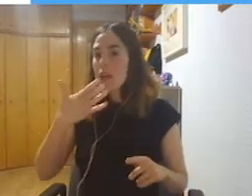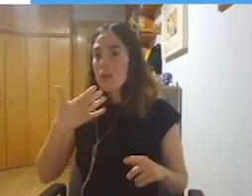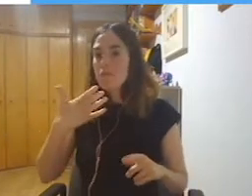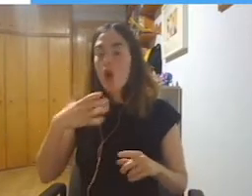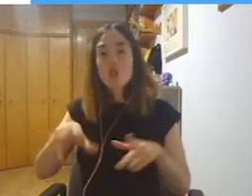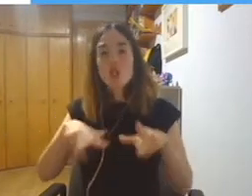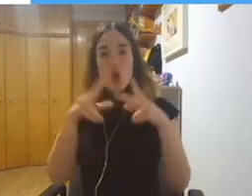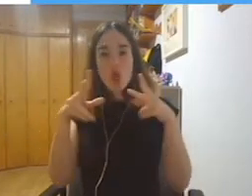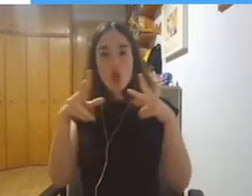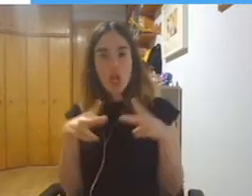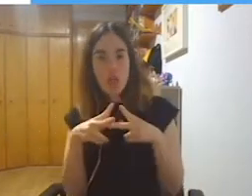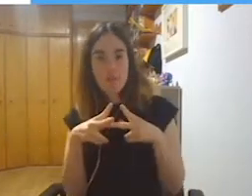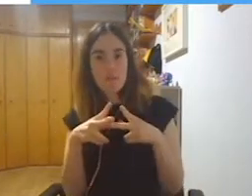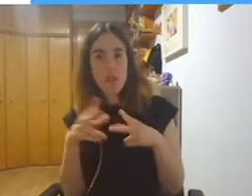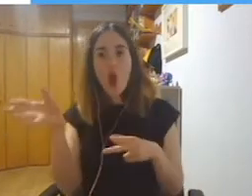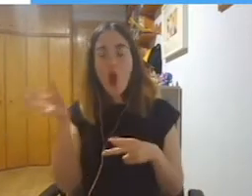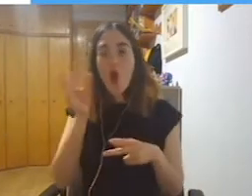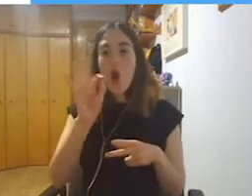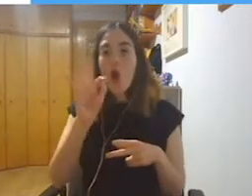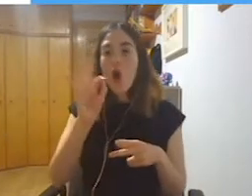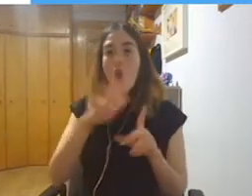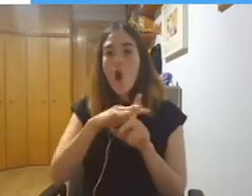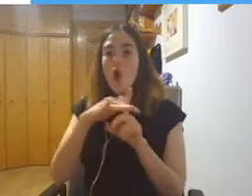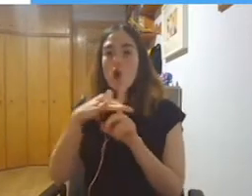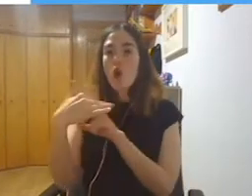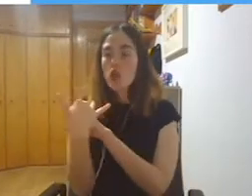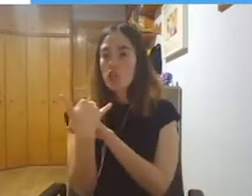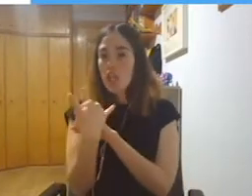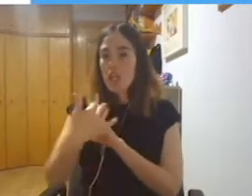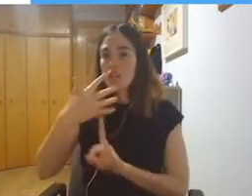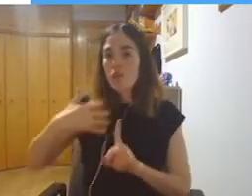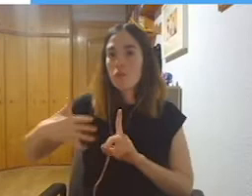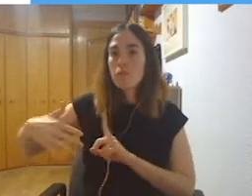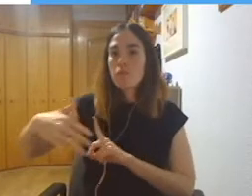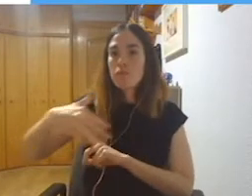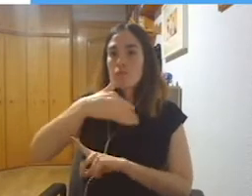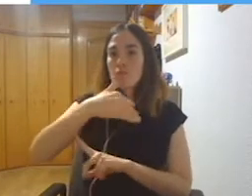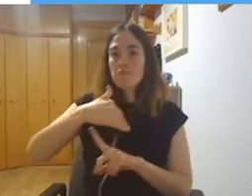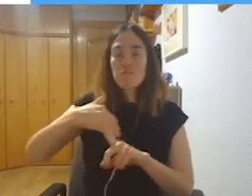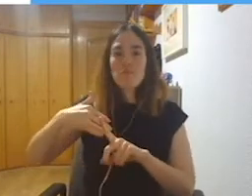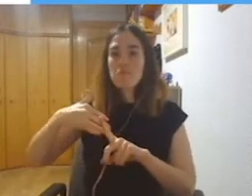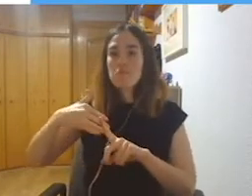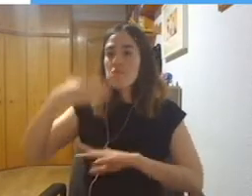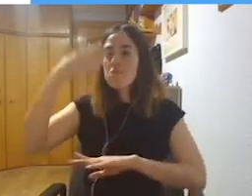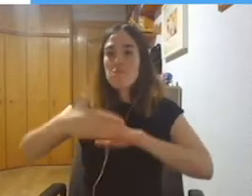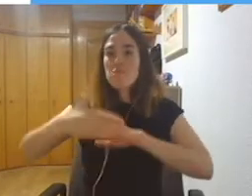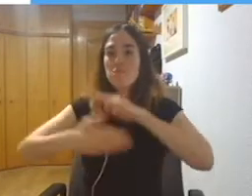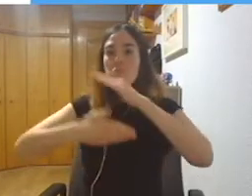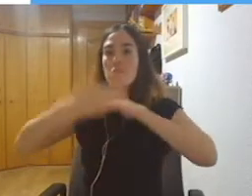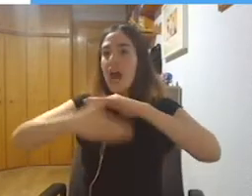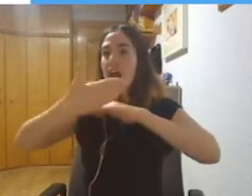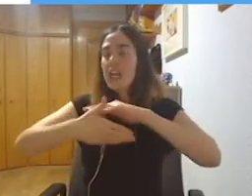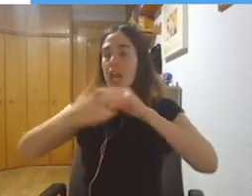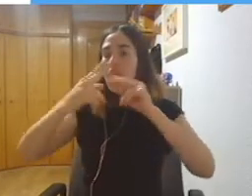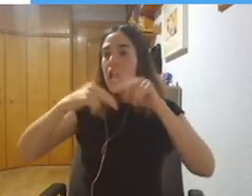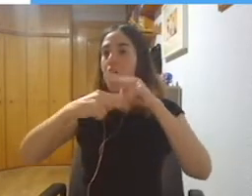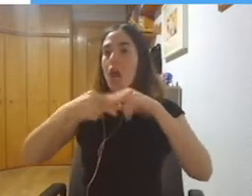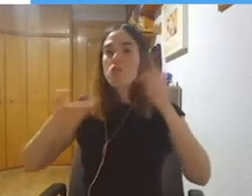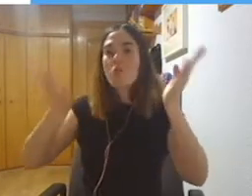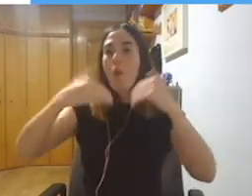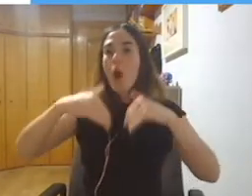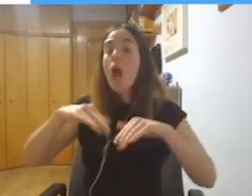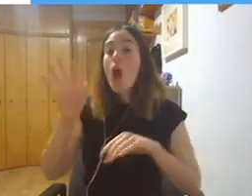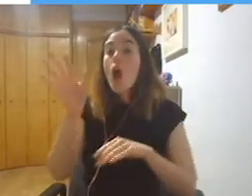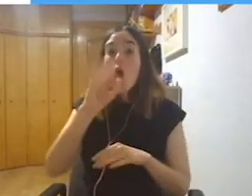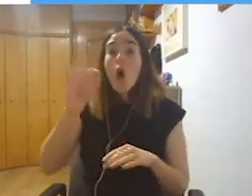una sociedad o los medios, el contexto que te rodea, no te pone ninguna traba o te aporta